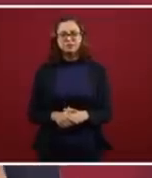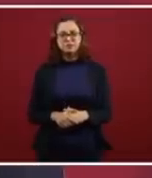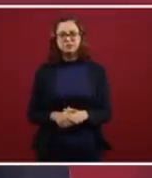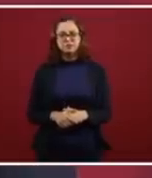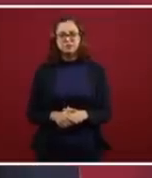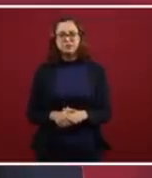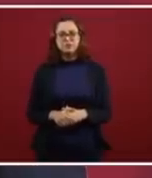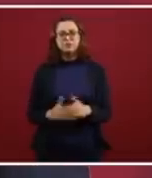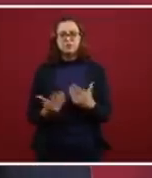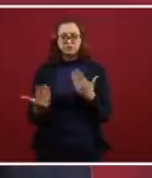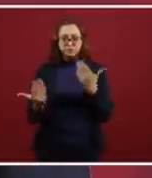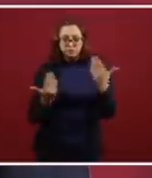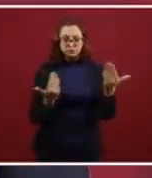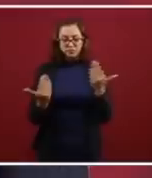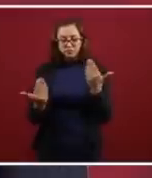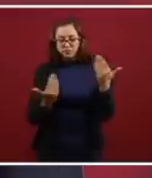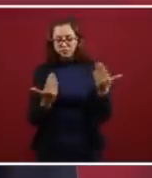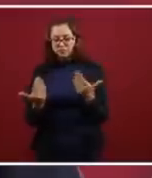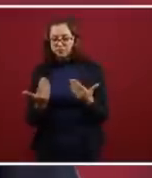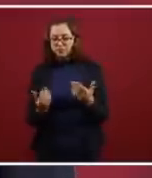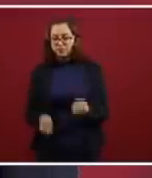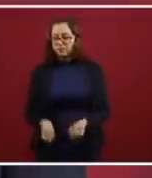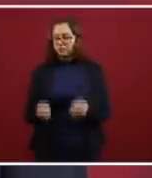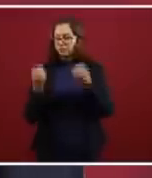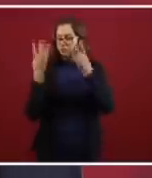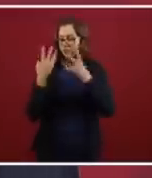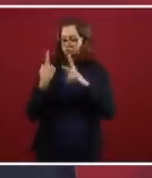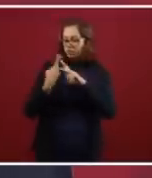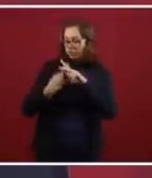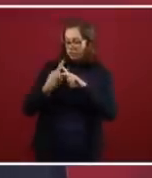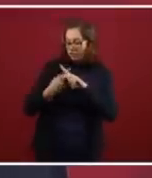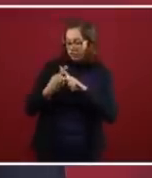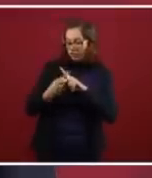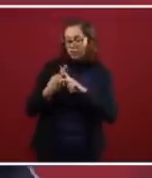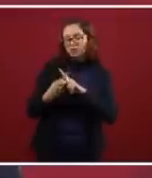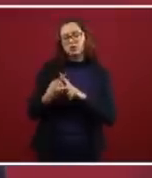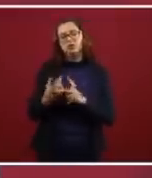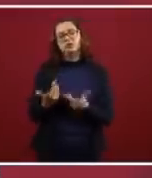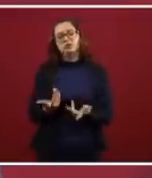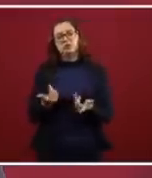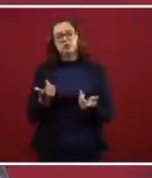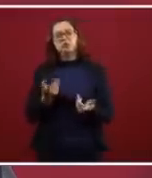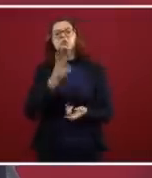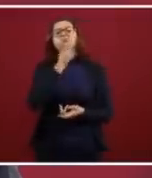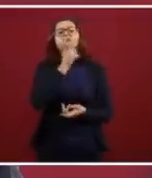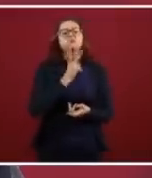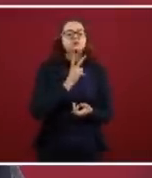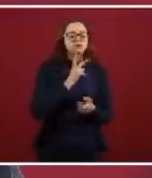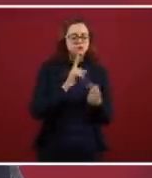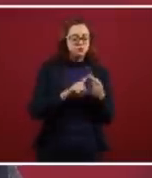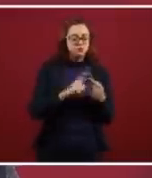las estimaciones sean prudentes en cuanto a precio de petróleo,